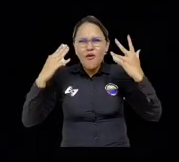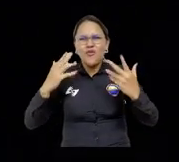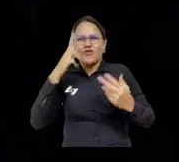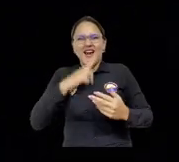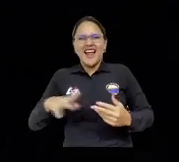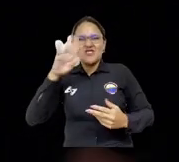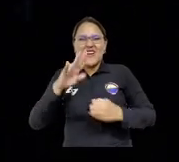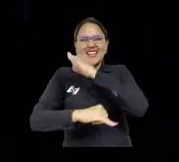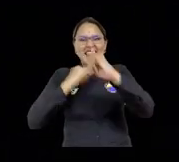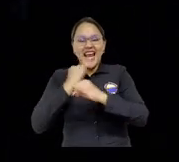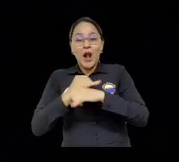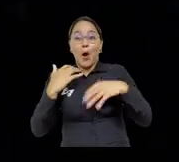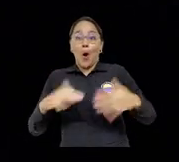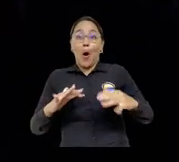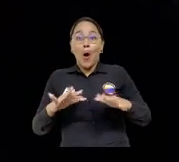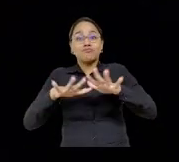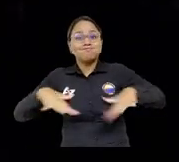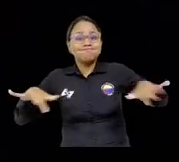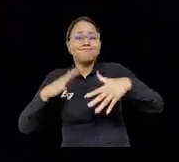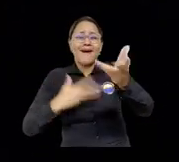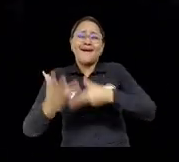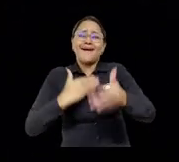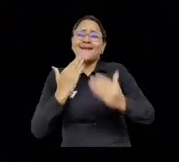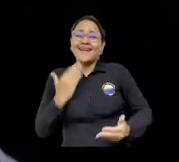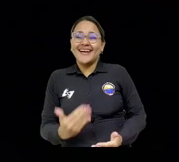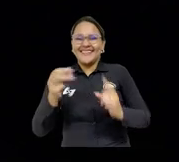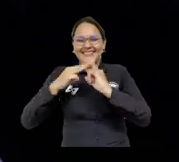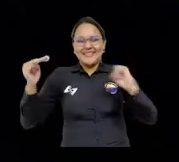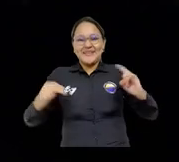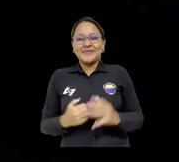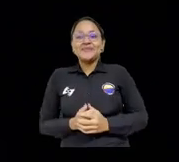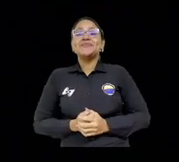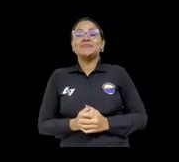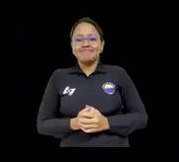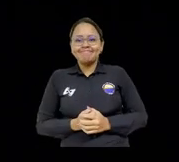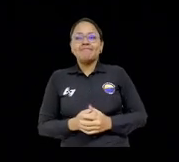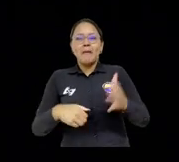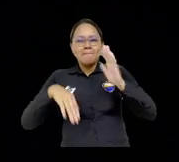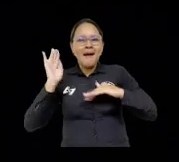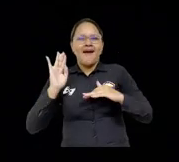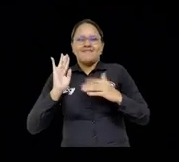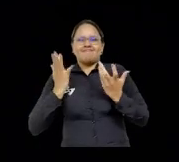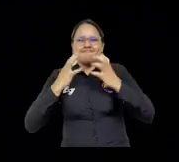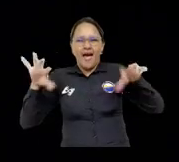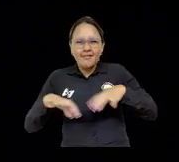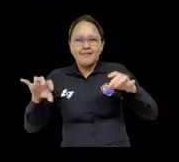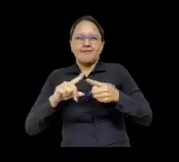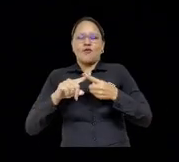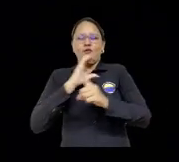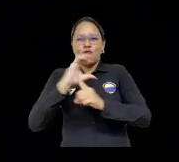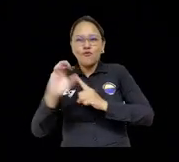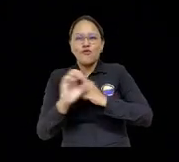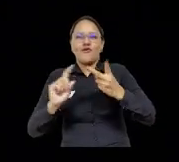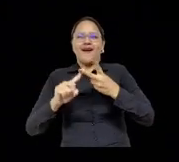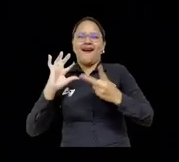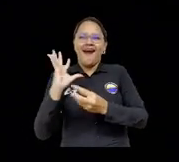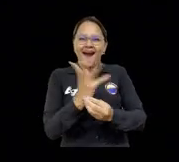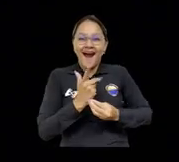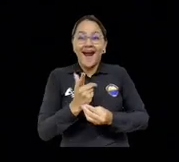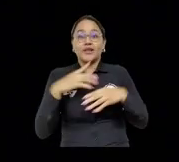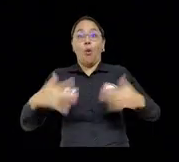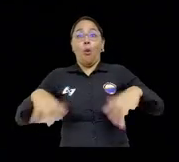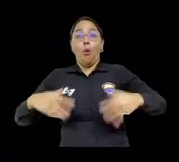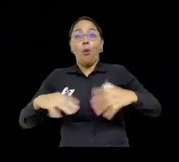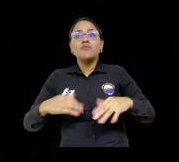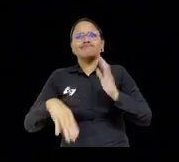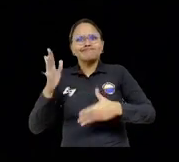e internacional, con diferentes espacios, y así que muchas gracias, Unimagdalena. Complemento de muchas cosas, la cultura, el arte.